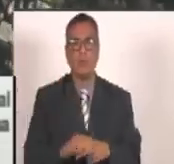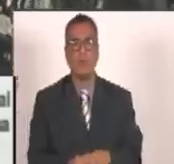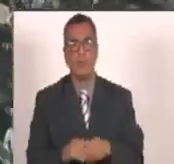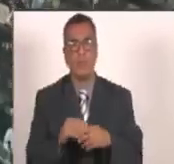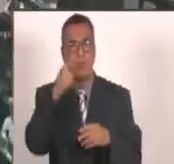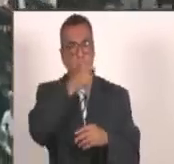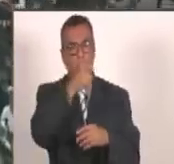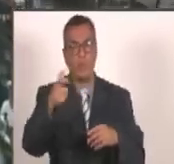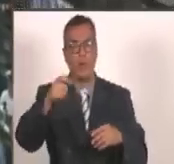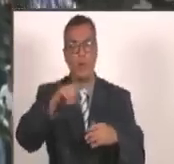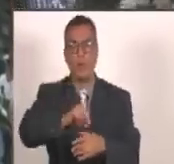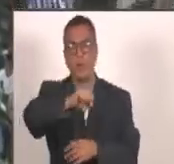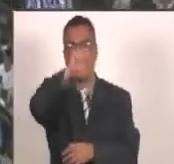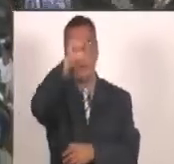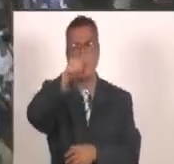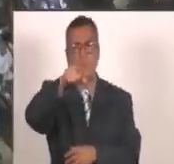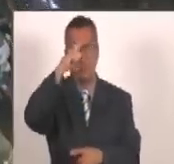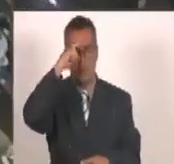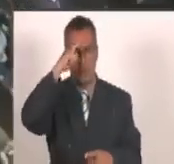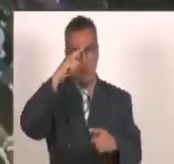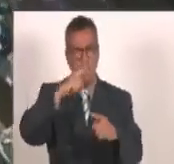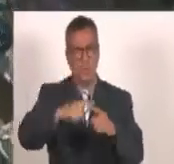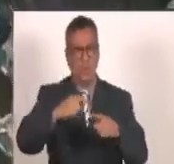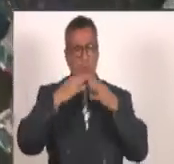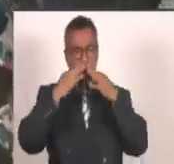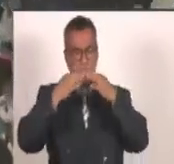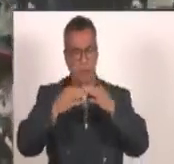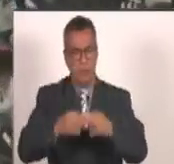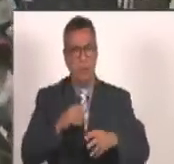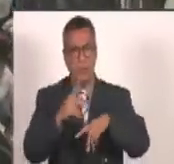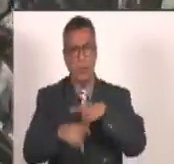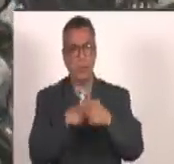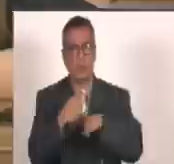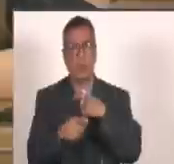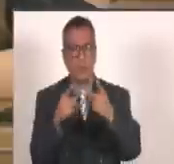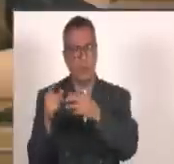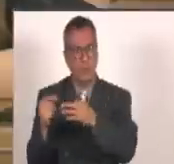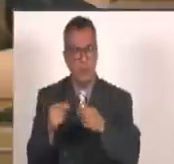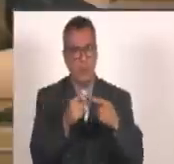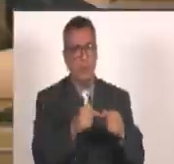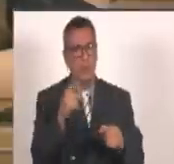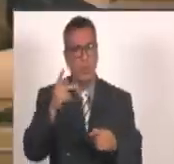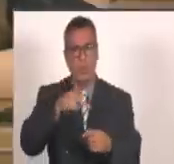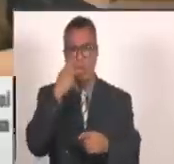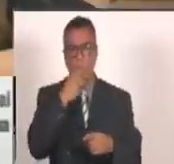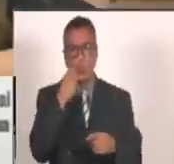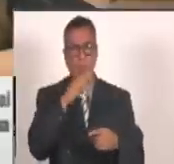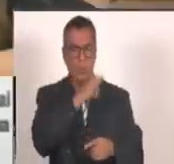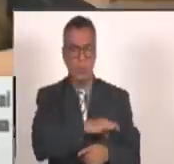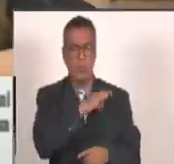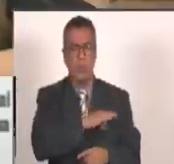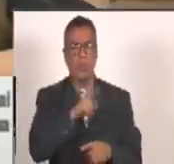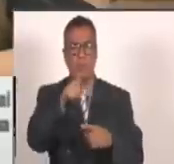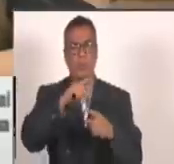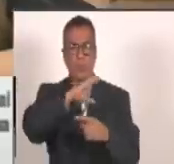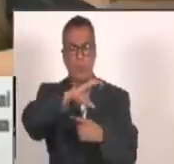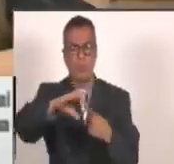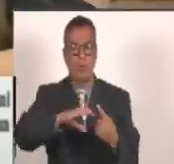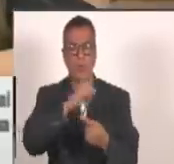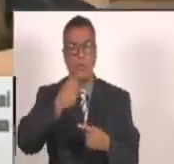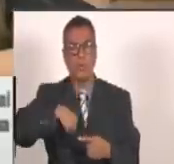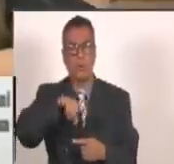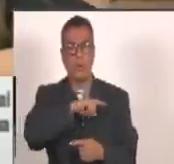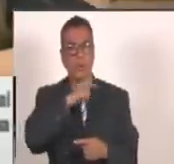y los pueblos del sur, con el objetivo de garantizar el desarrollo económico, político, social y cultural